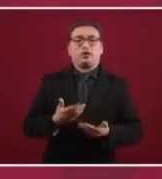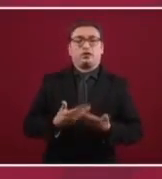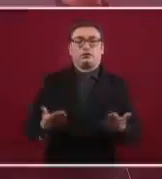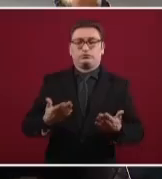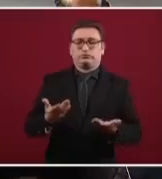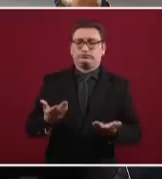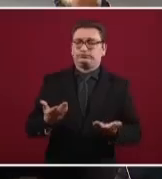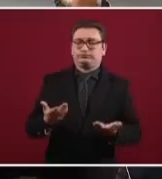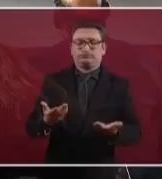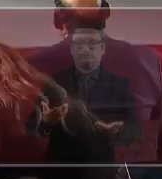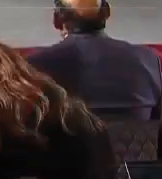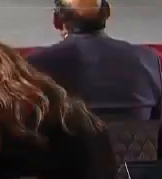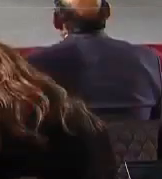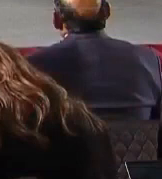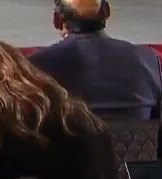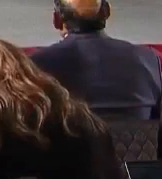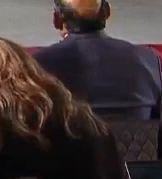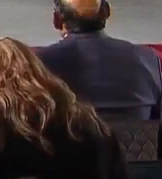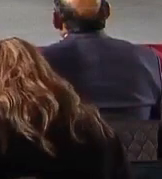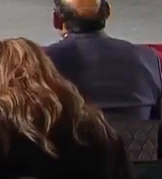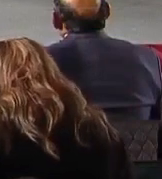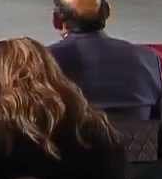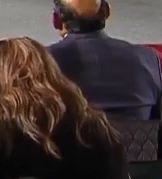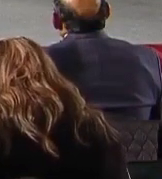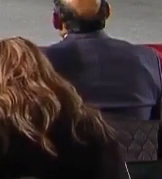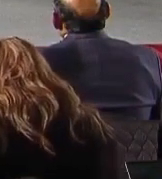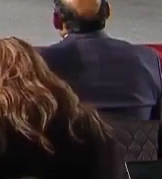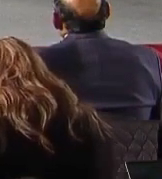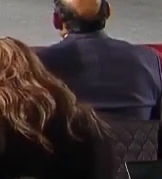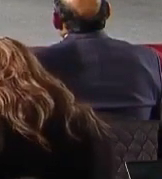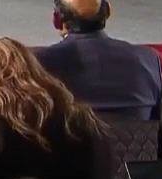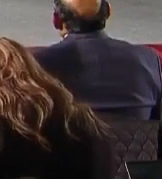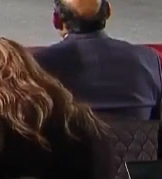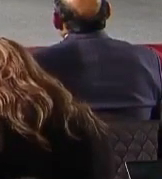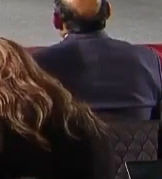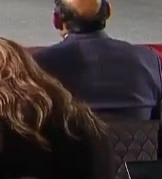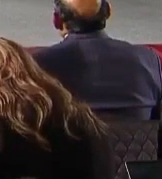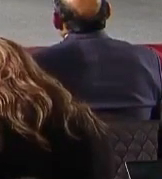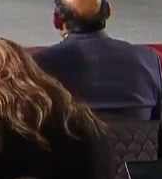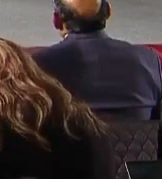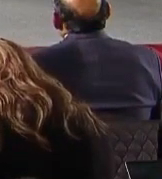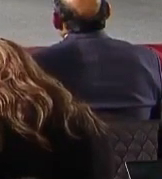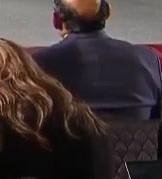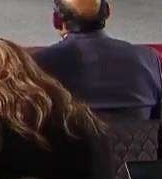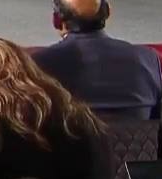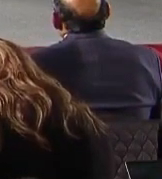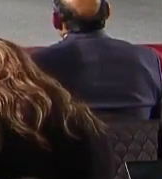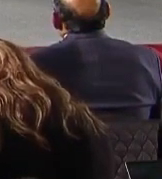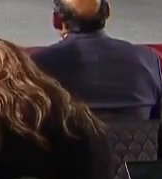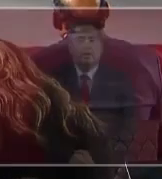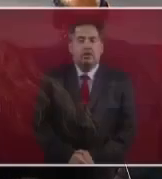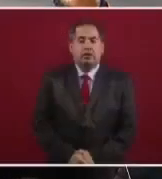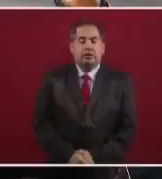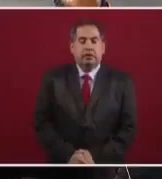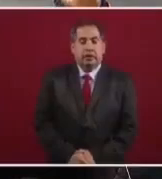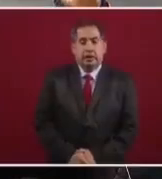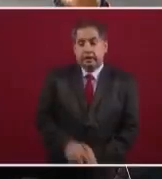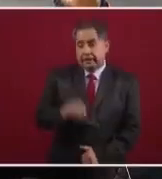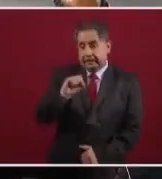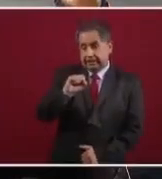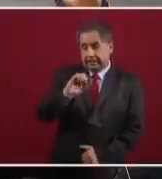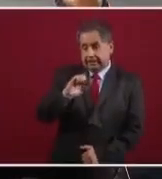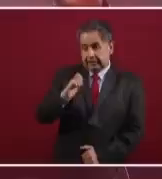ahora su misión principal es la defensa de los derechos humanos. Toda esa secretaría